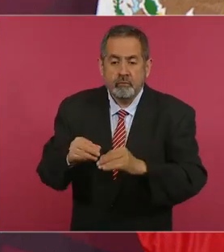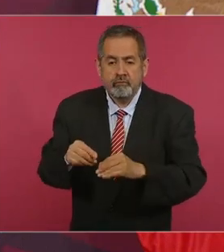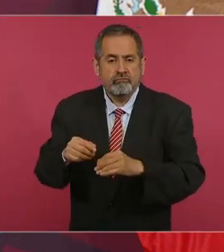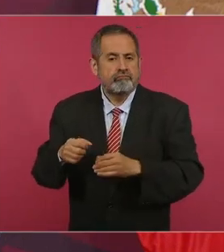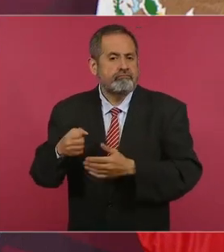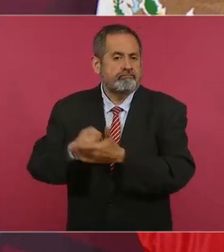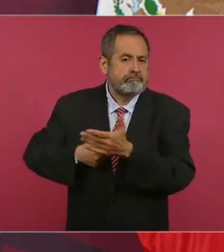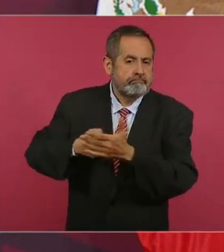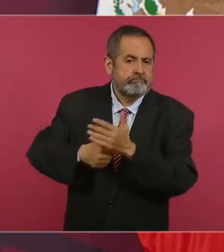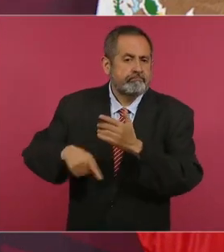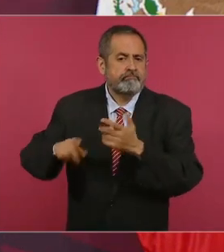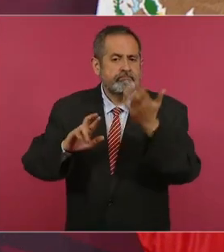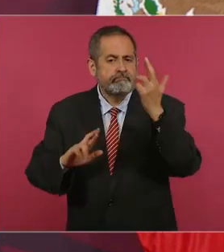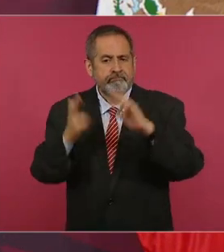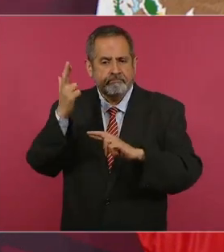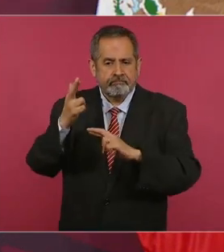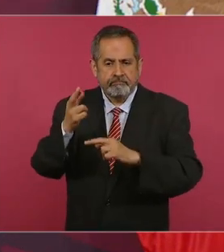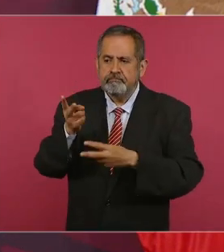movimiento revolucionario.